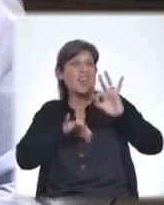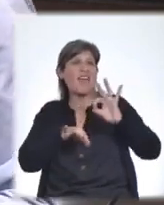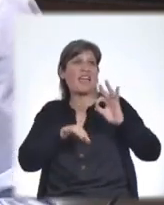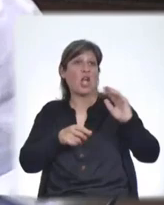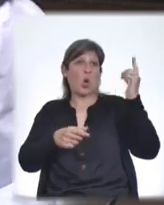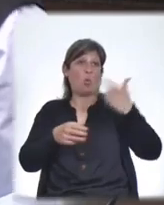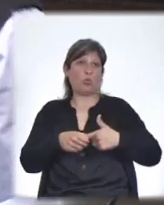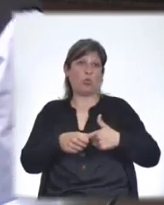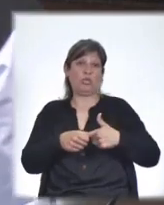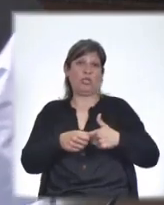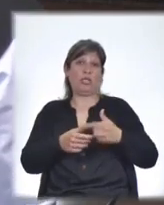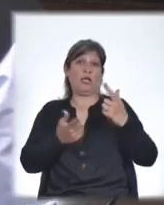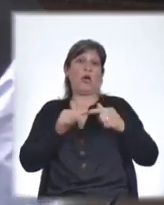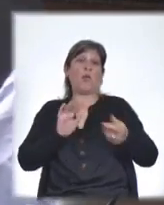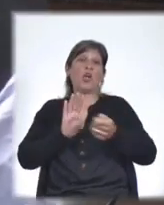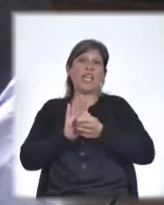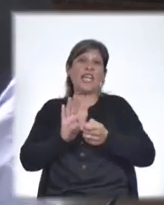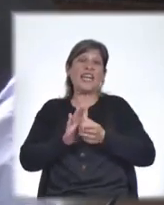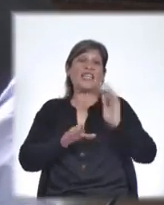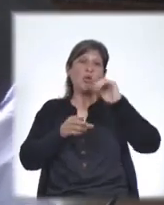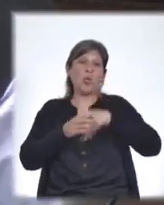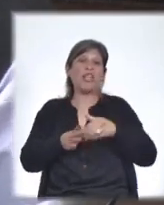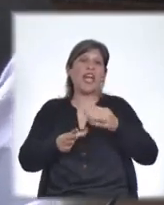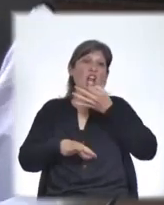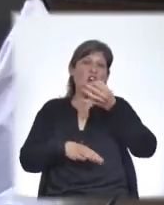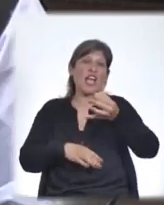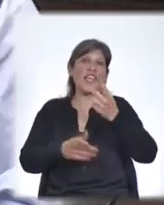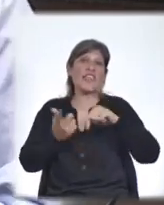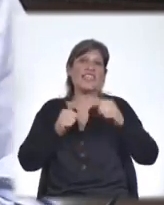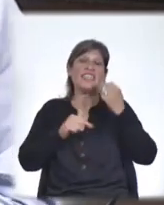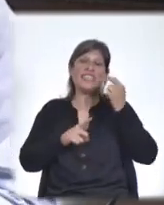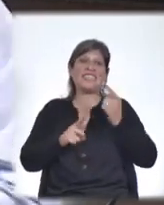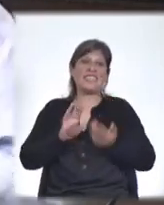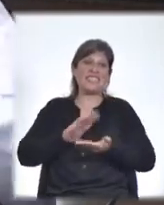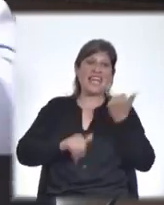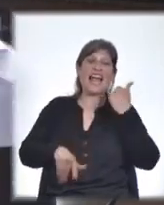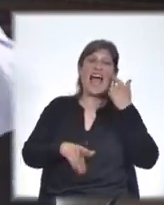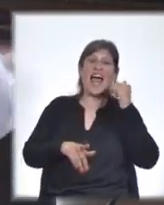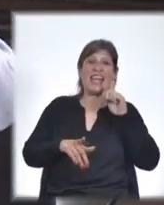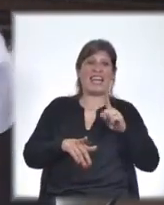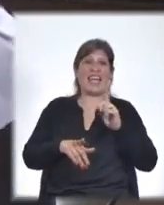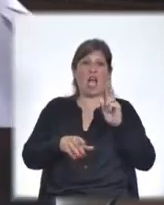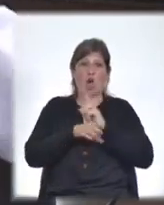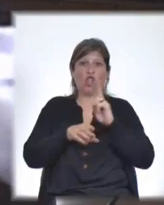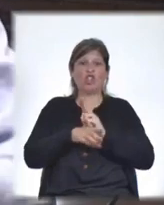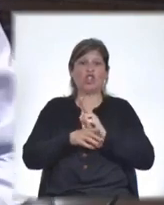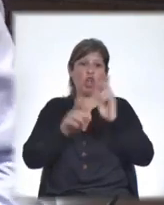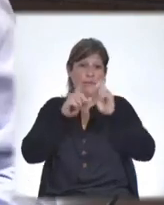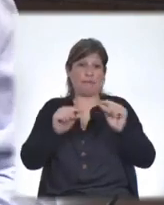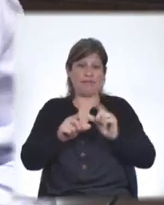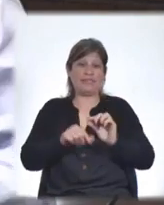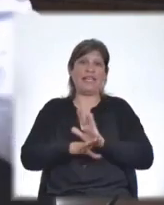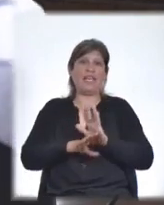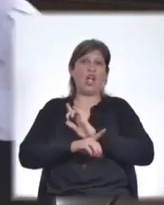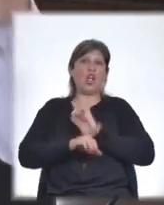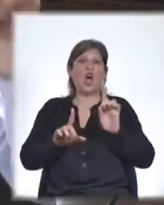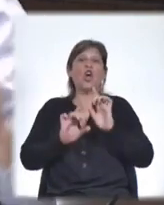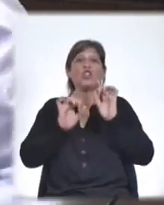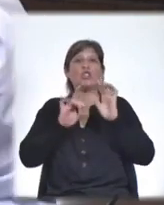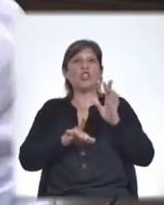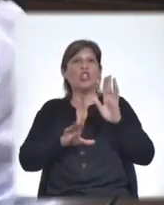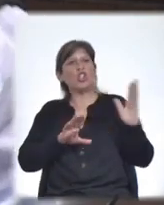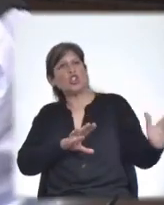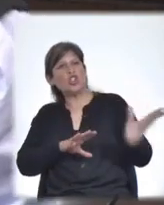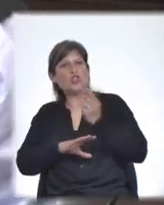combustible, porque el artículo votado lo que establece es la derogación del monopolio en esa área, no solo el negocio del fuel oil, sino todos